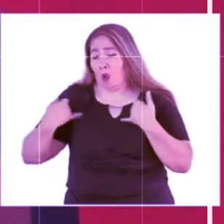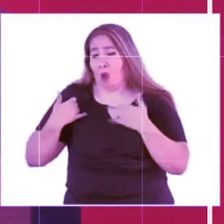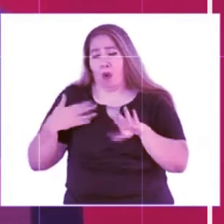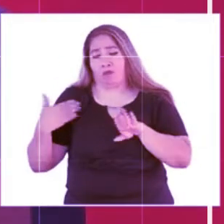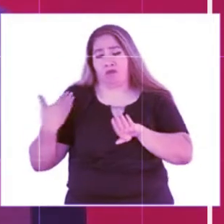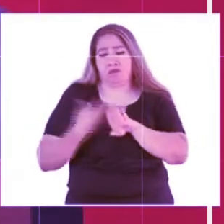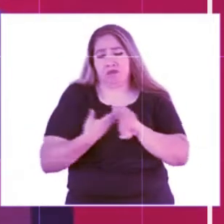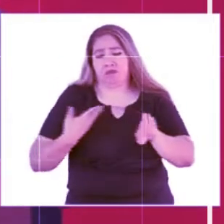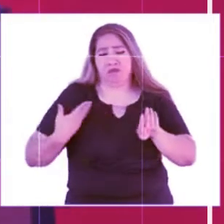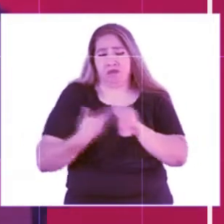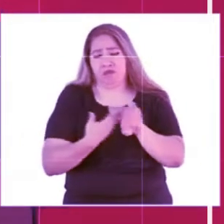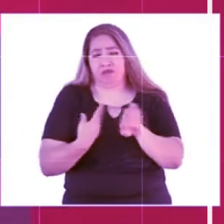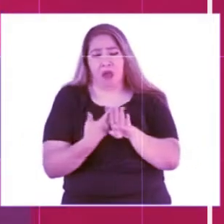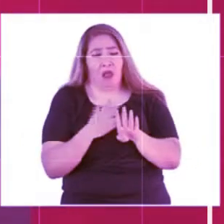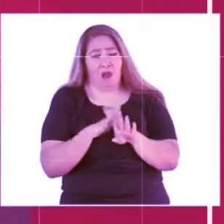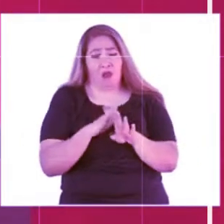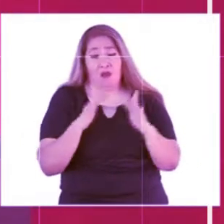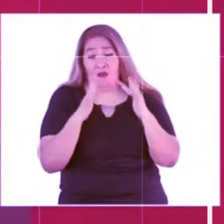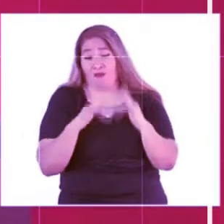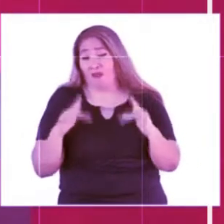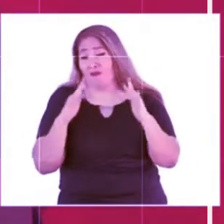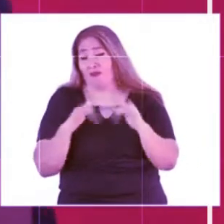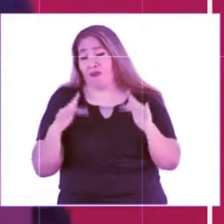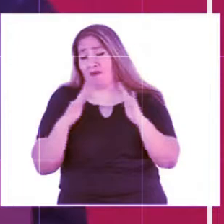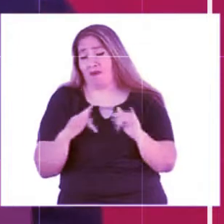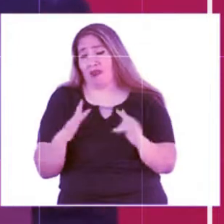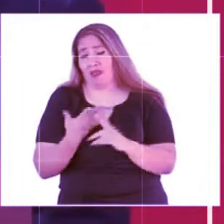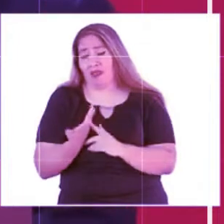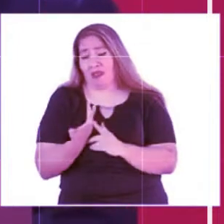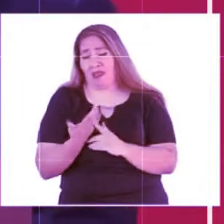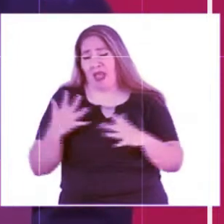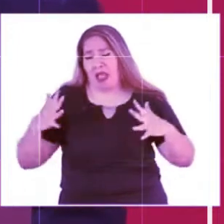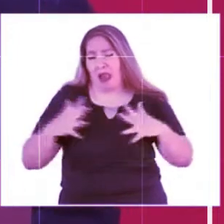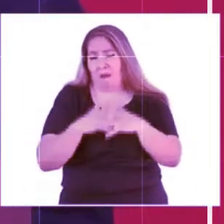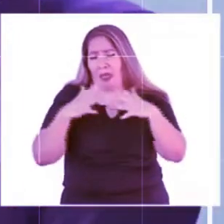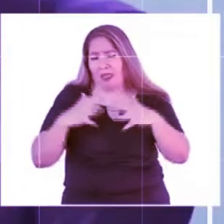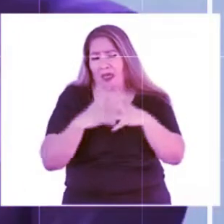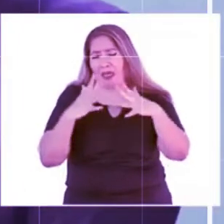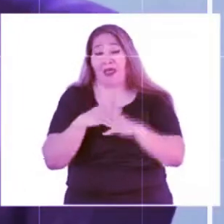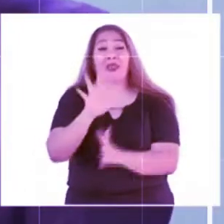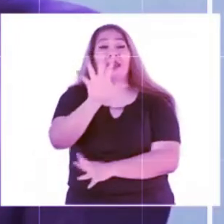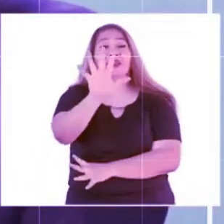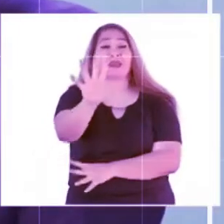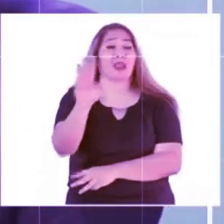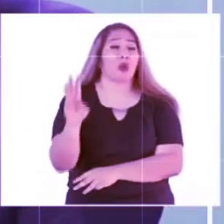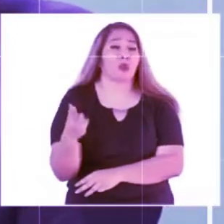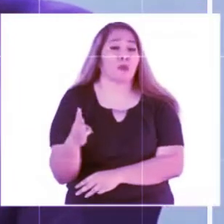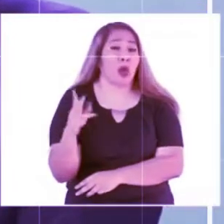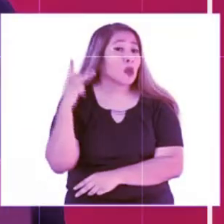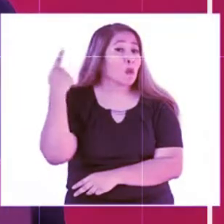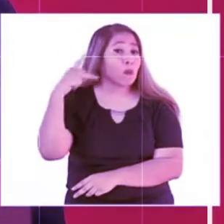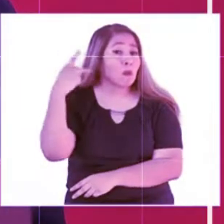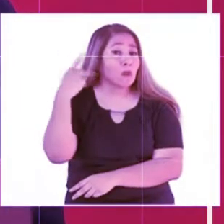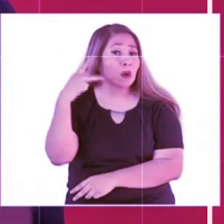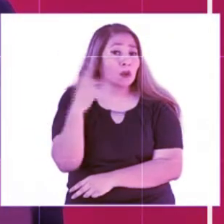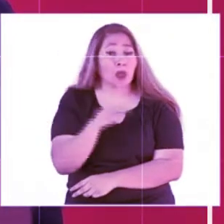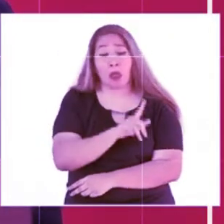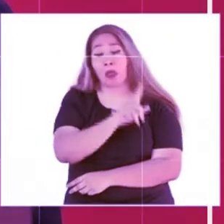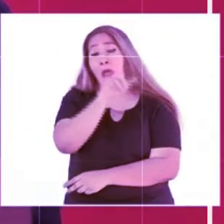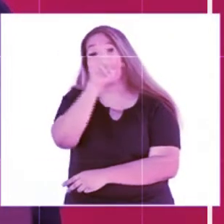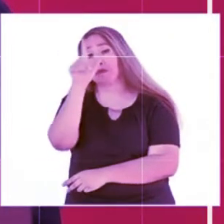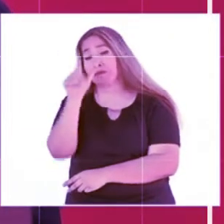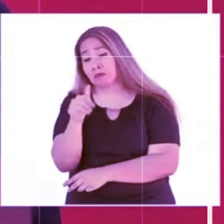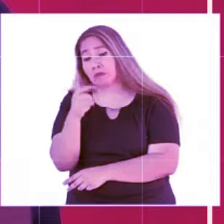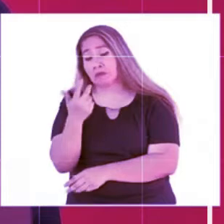combatió contra los franceses en la batalla del 5 de mayo en Puebla y que luego